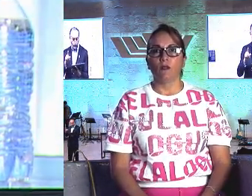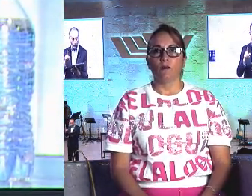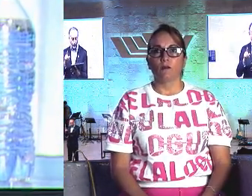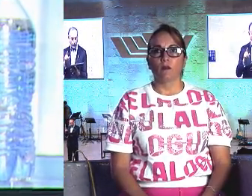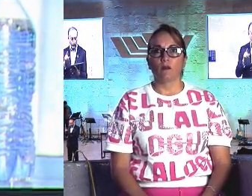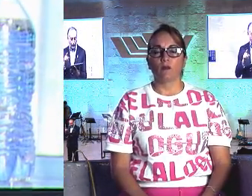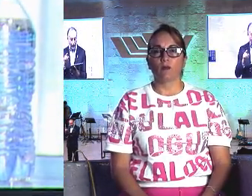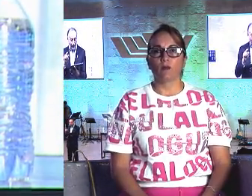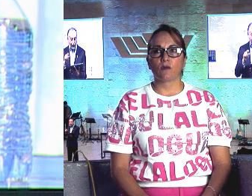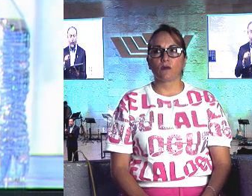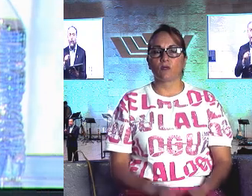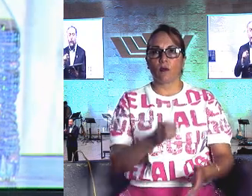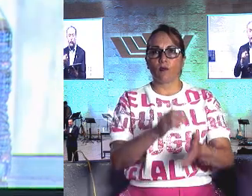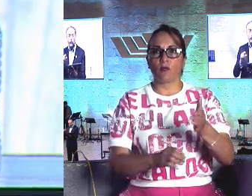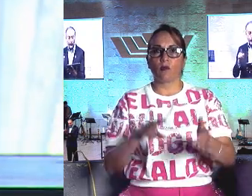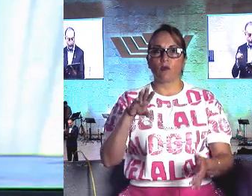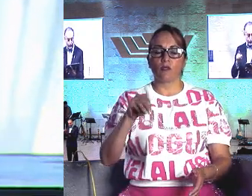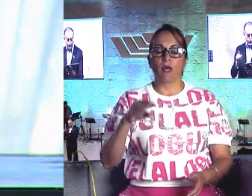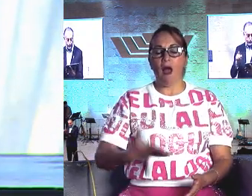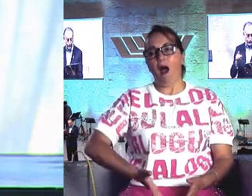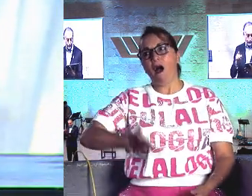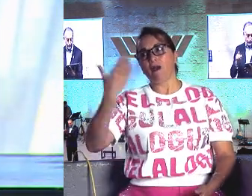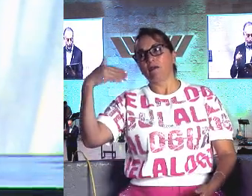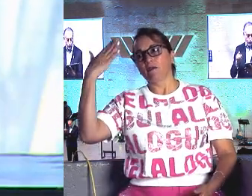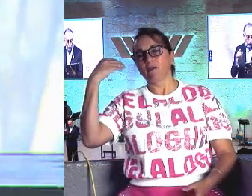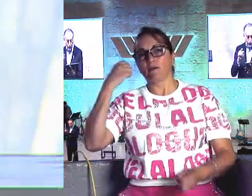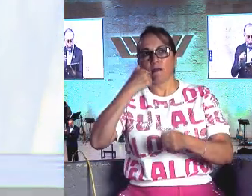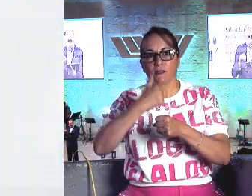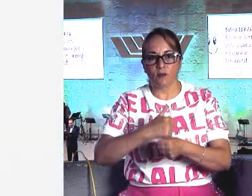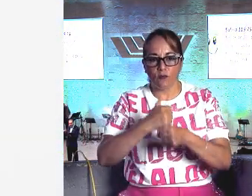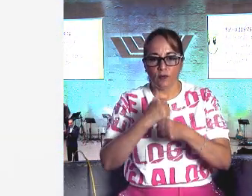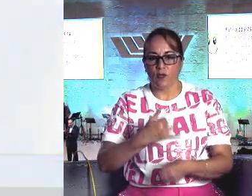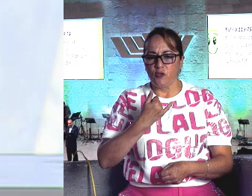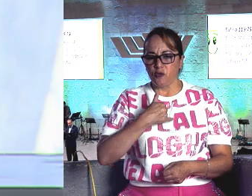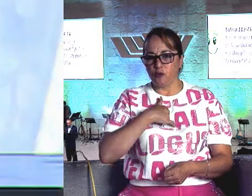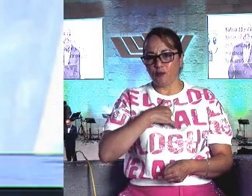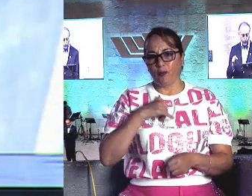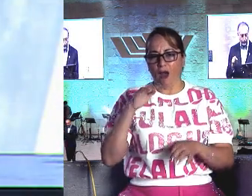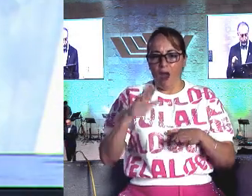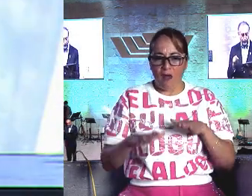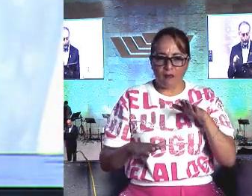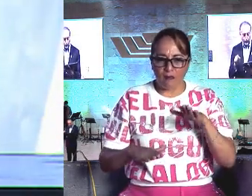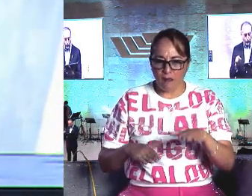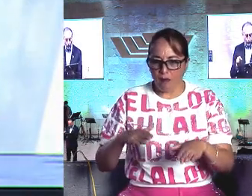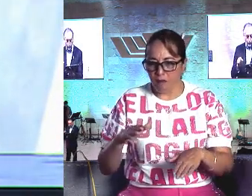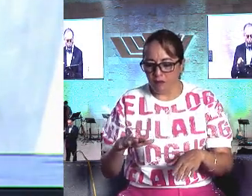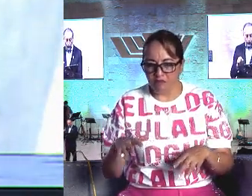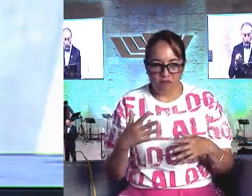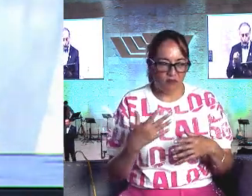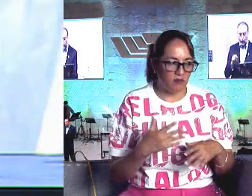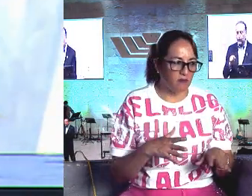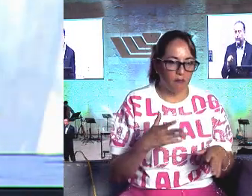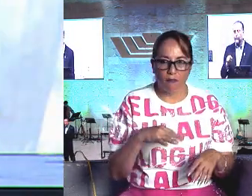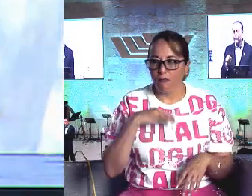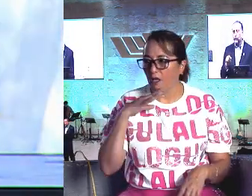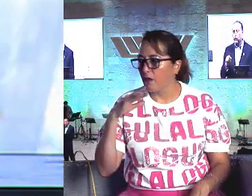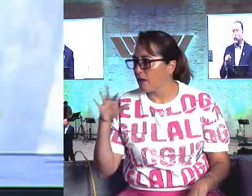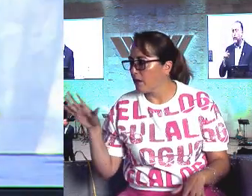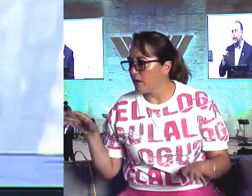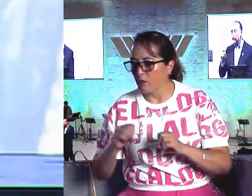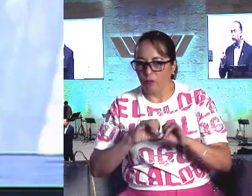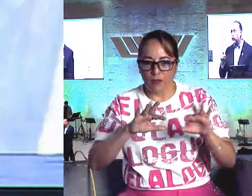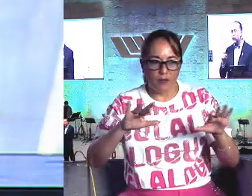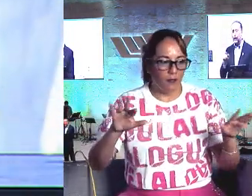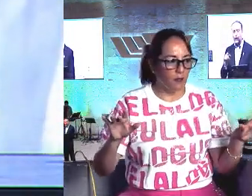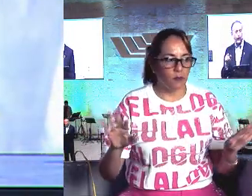con atención. Antes de sufrir yo andaba descarriado, pero ahora